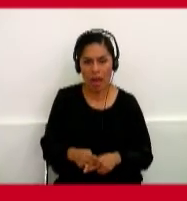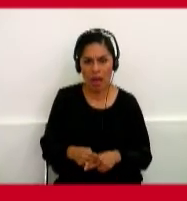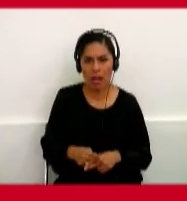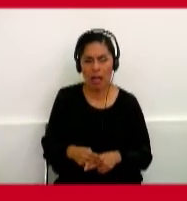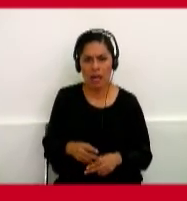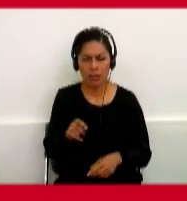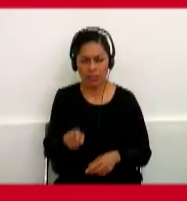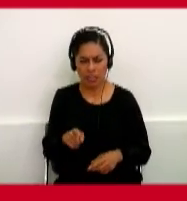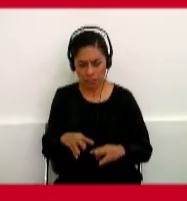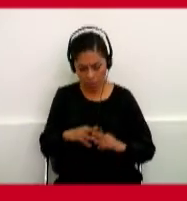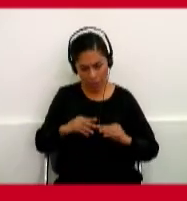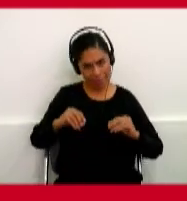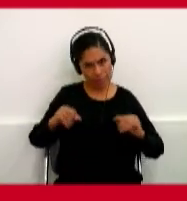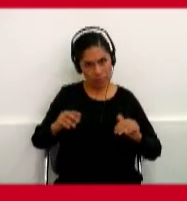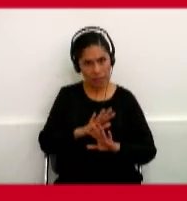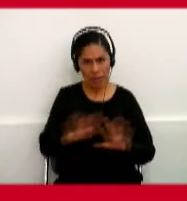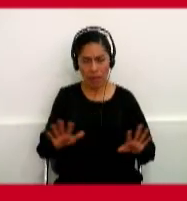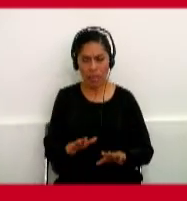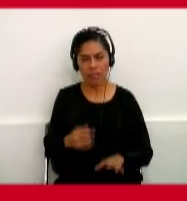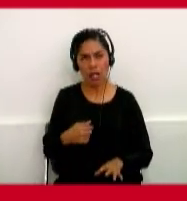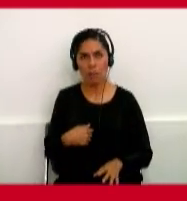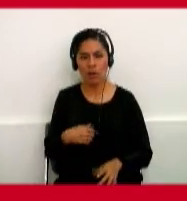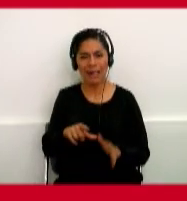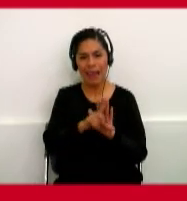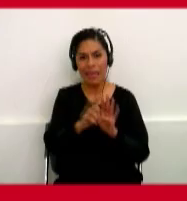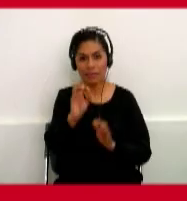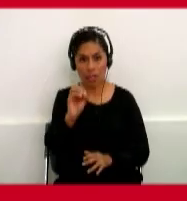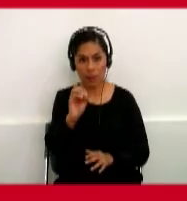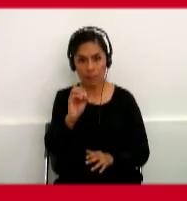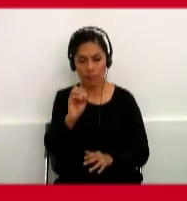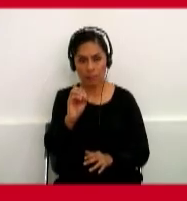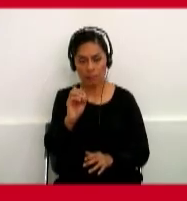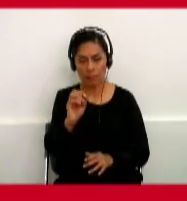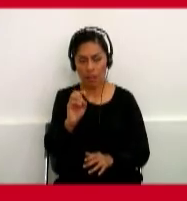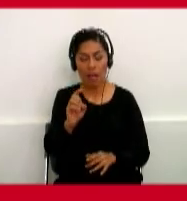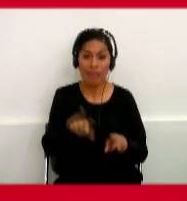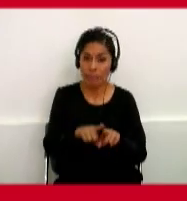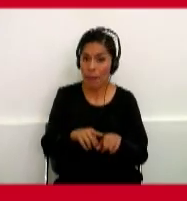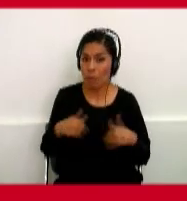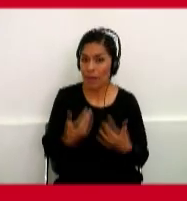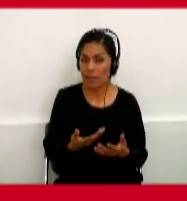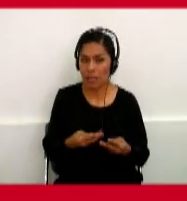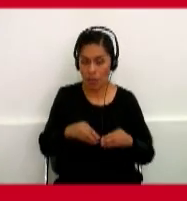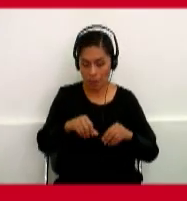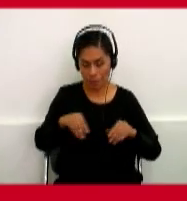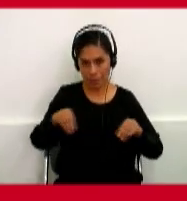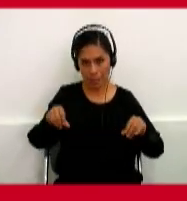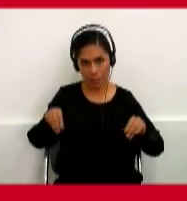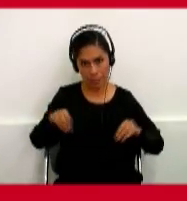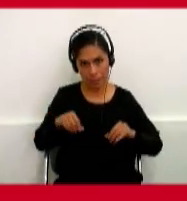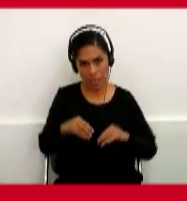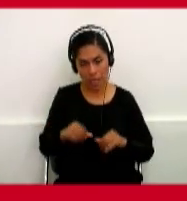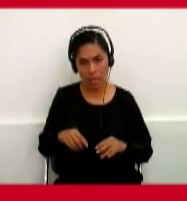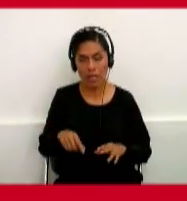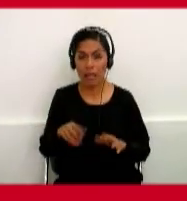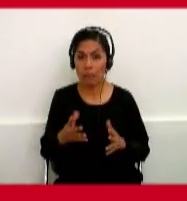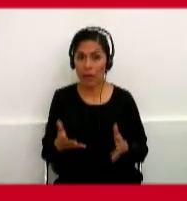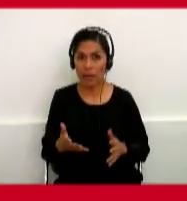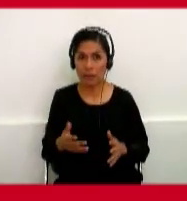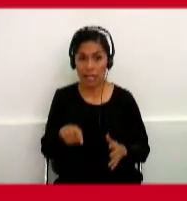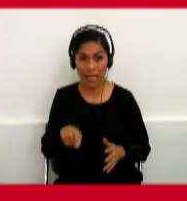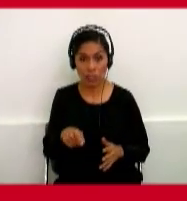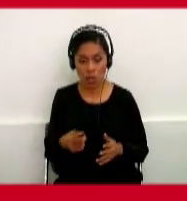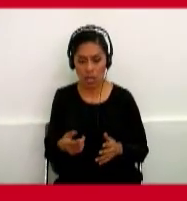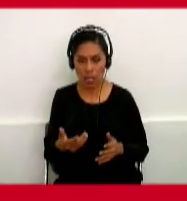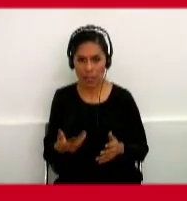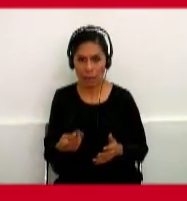se habla de dilución quiere decir que sea ley cero, no. Puede ser material que está ingresando con un aporte de valor